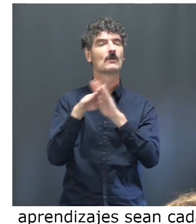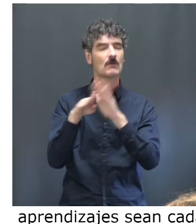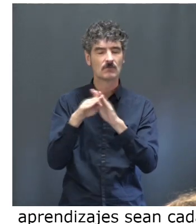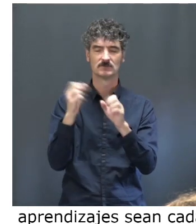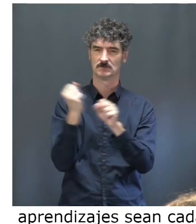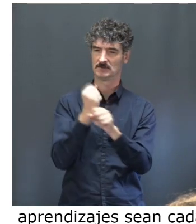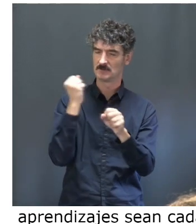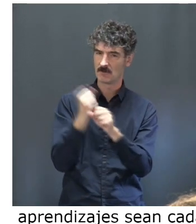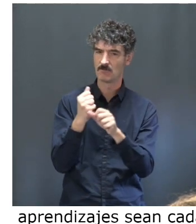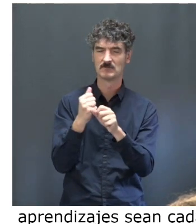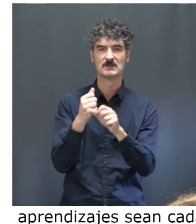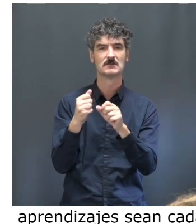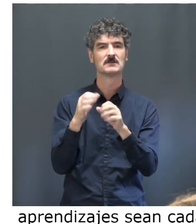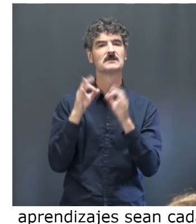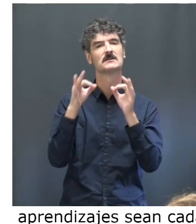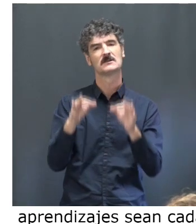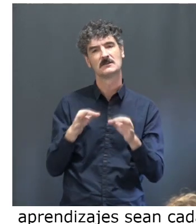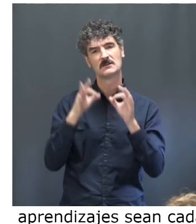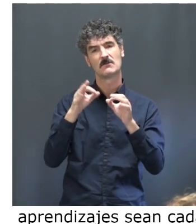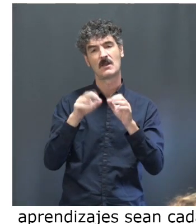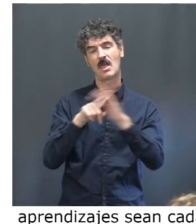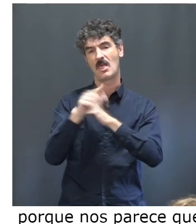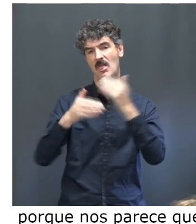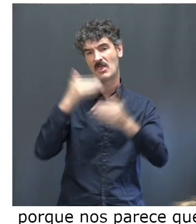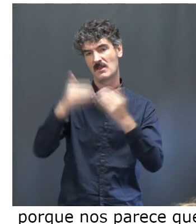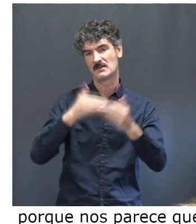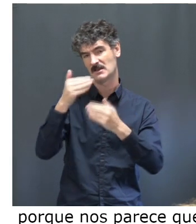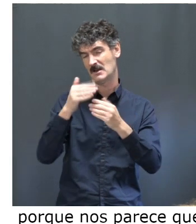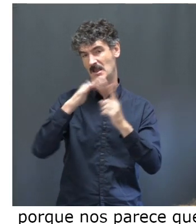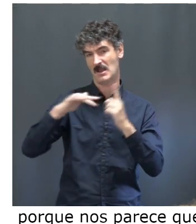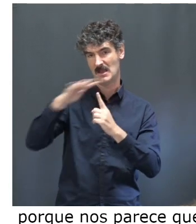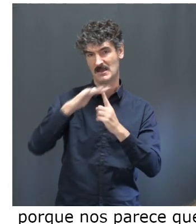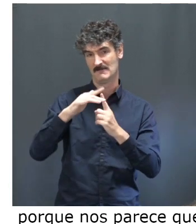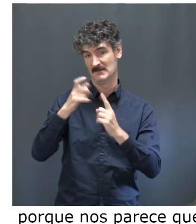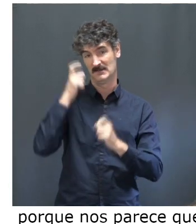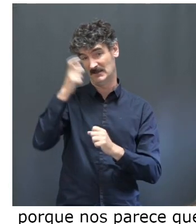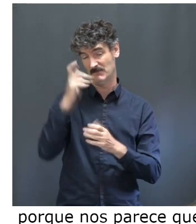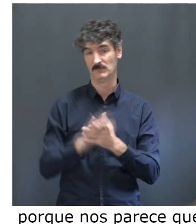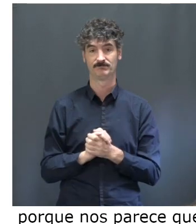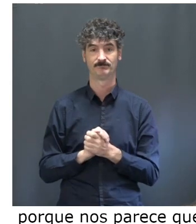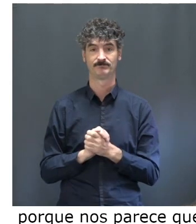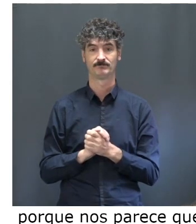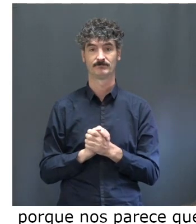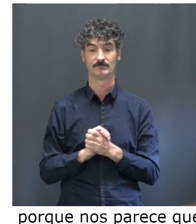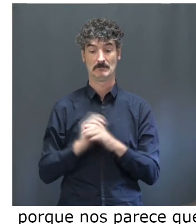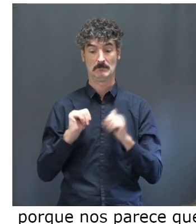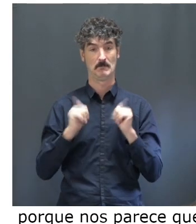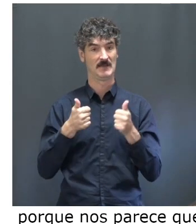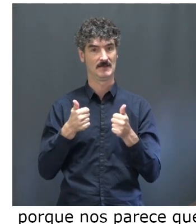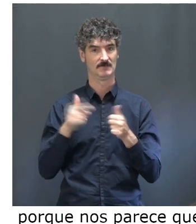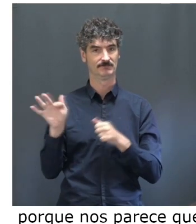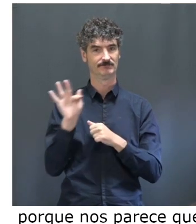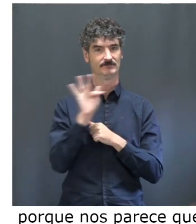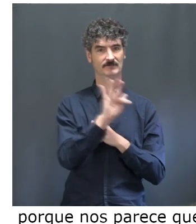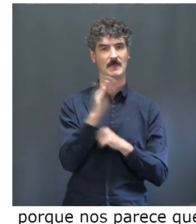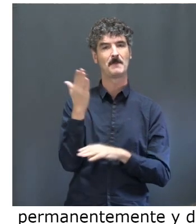trabajando permanentemente y desarrollando en el tiempo. Así que bueno, sin más preámbulo, os doy paso para